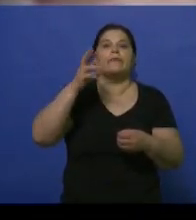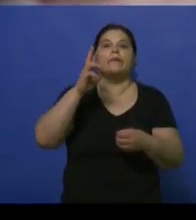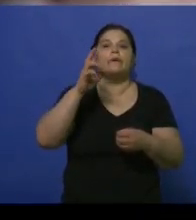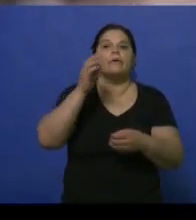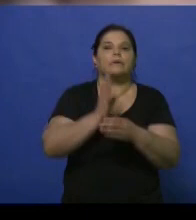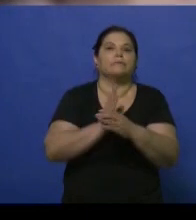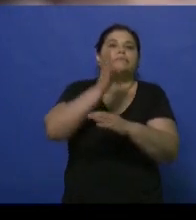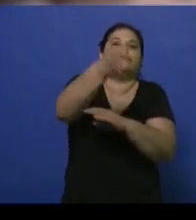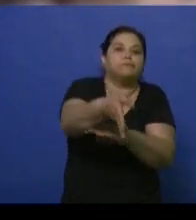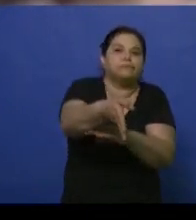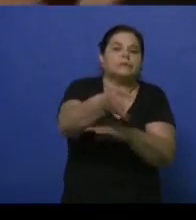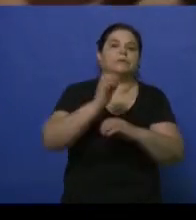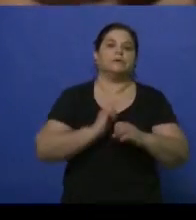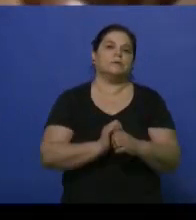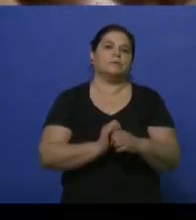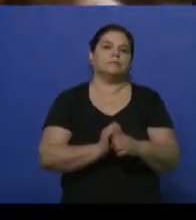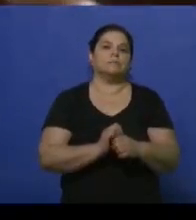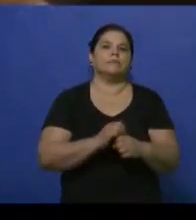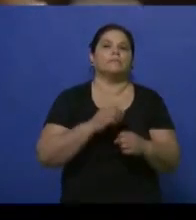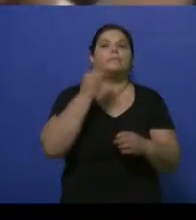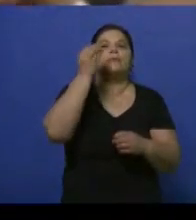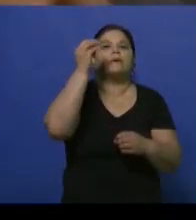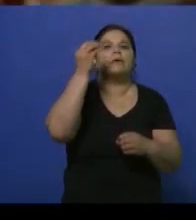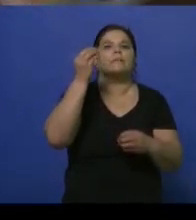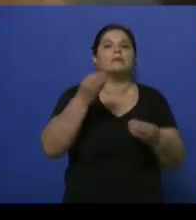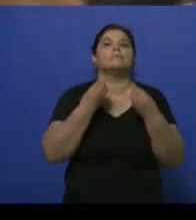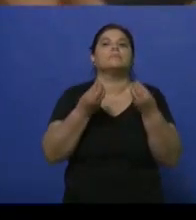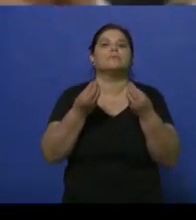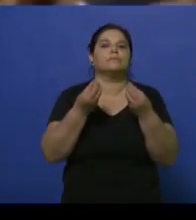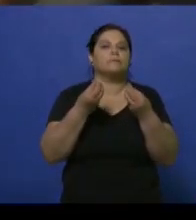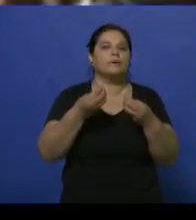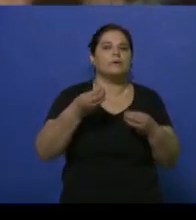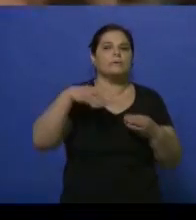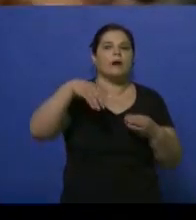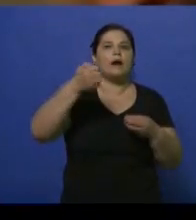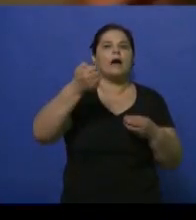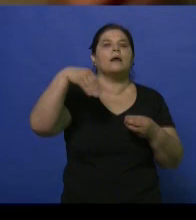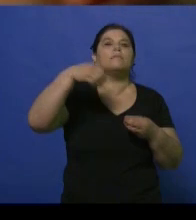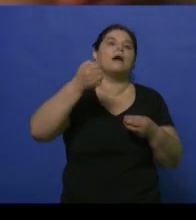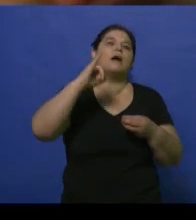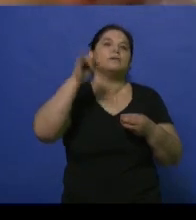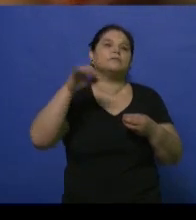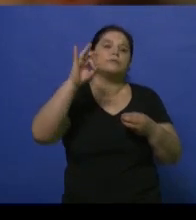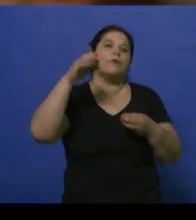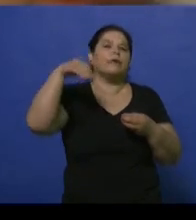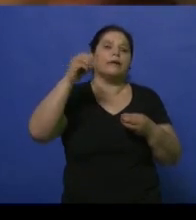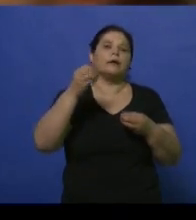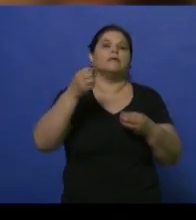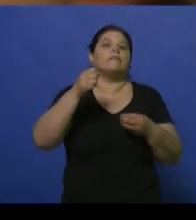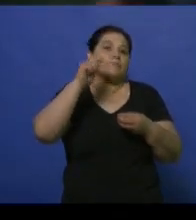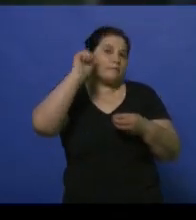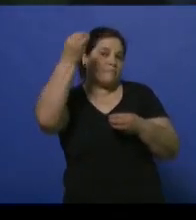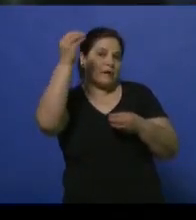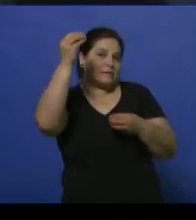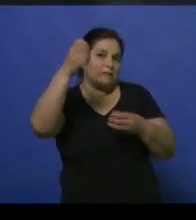los grandes grupos empresarios brasileños quiere desmontar el Amazonas, el Mato Grosso y darle con todo en términos productivos. Y Brasil ha firmado acuerdos